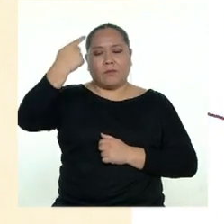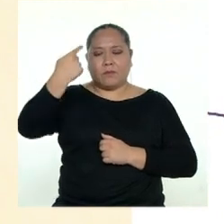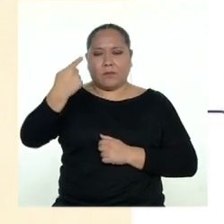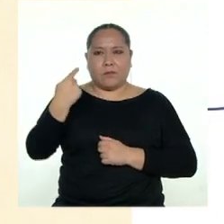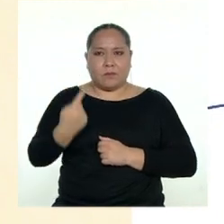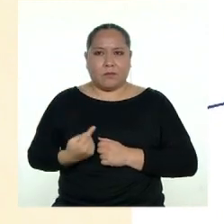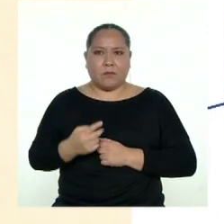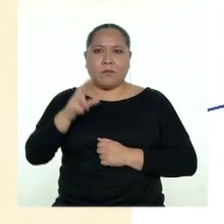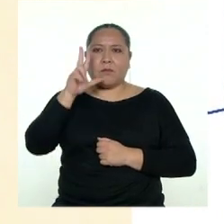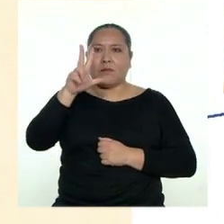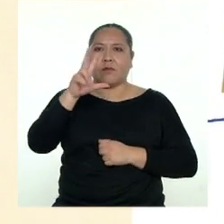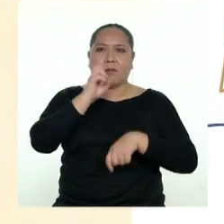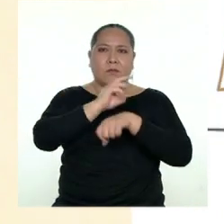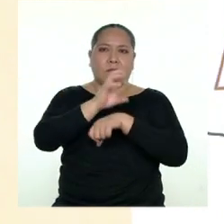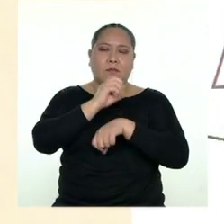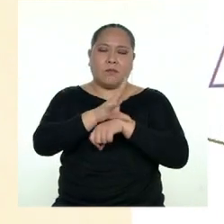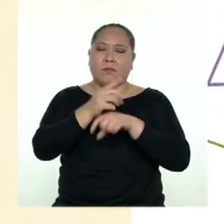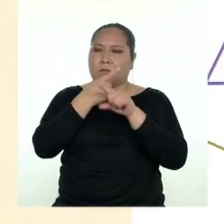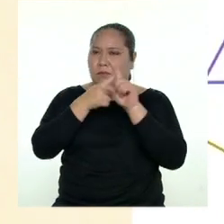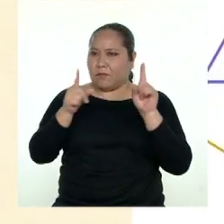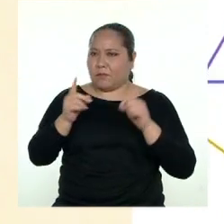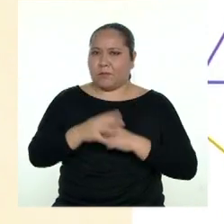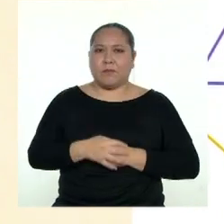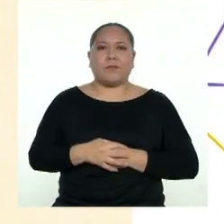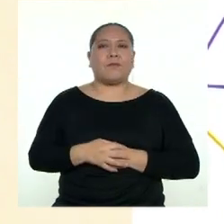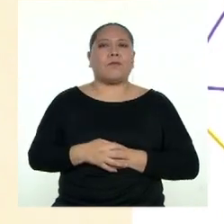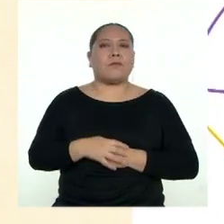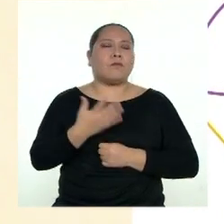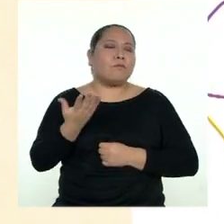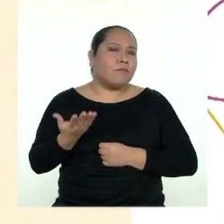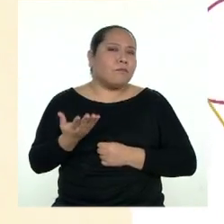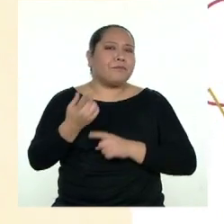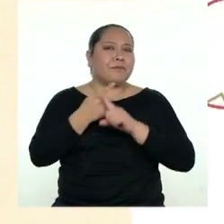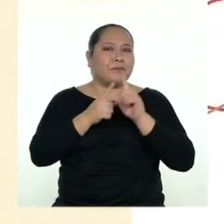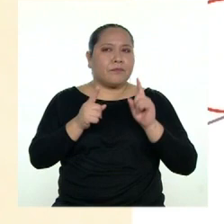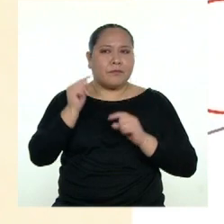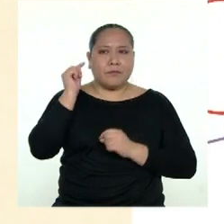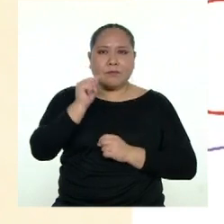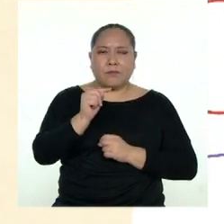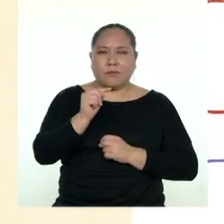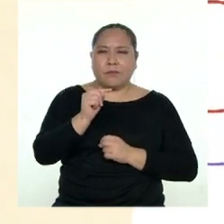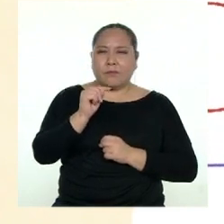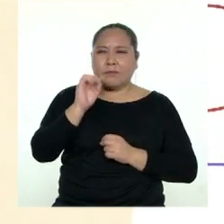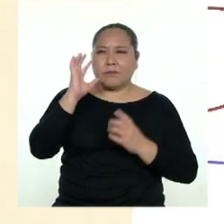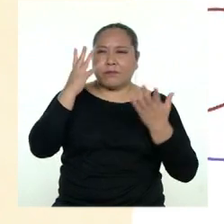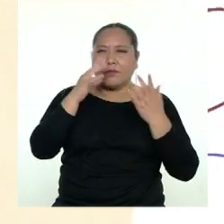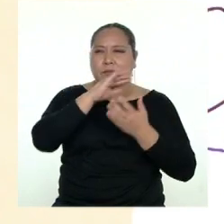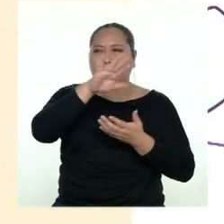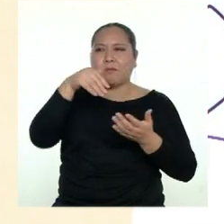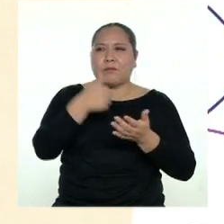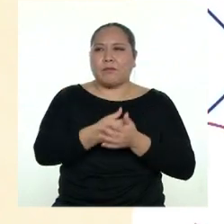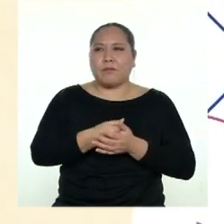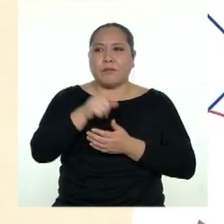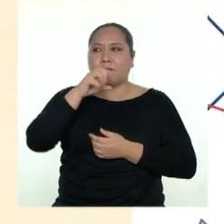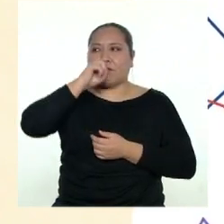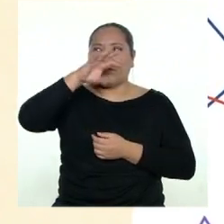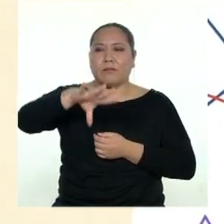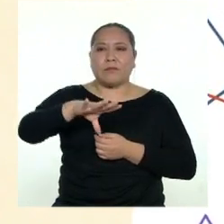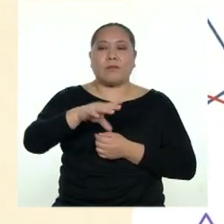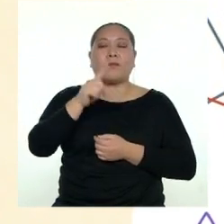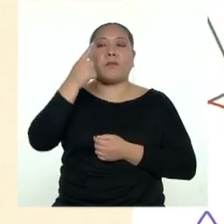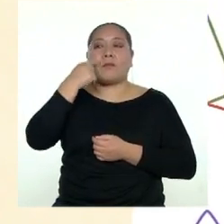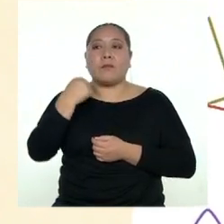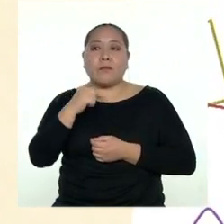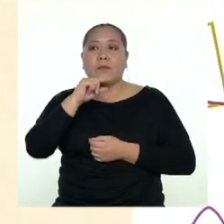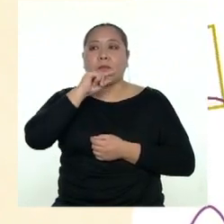ellos brinda tres recomendaciones diferentes. Sin embargo, hay algo en común entre todas. Y es que se menciona que tanto